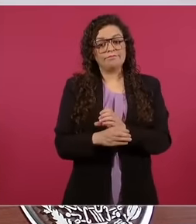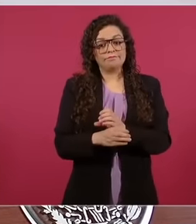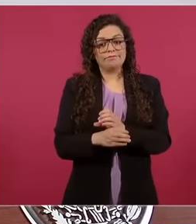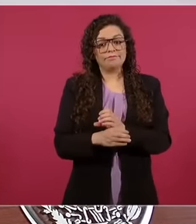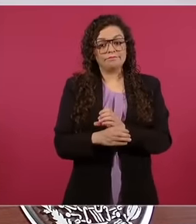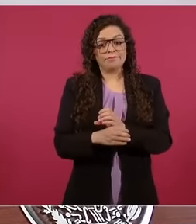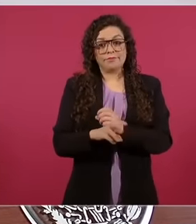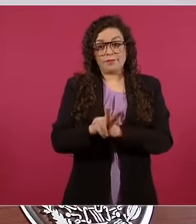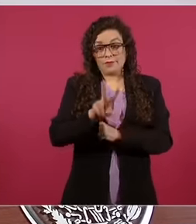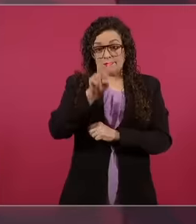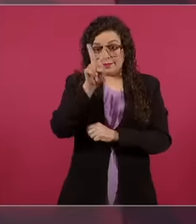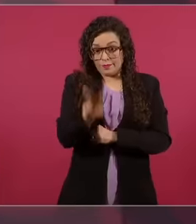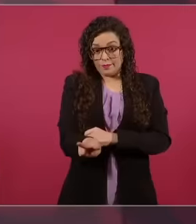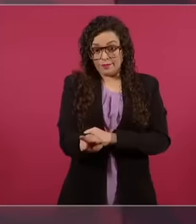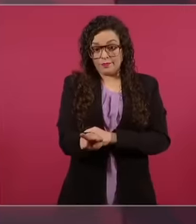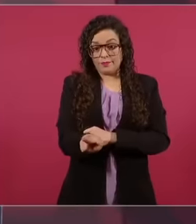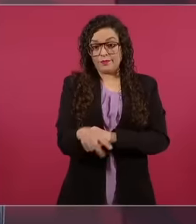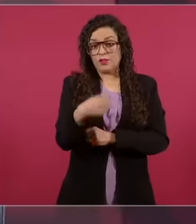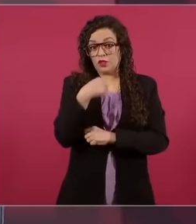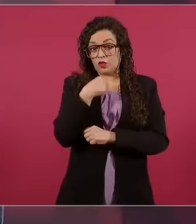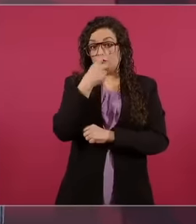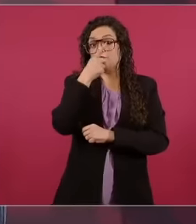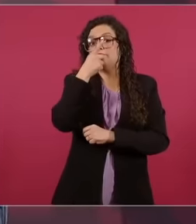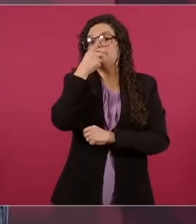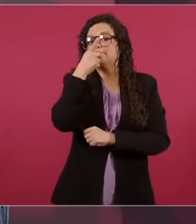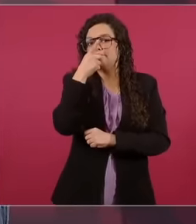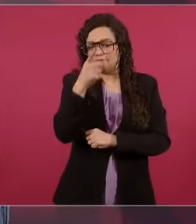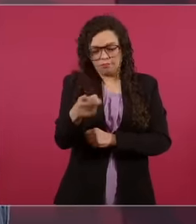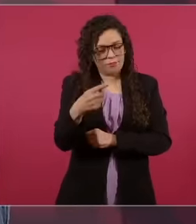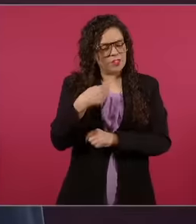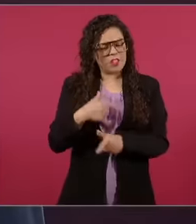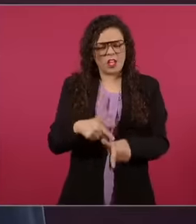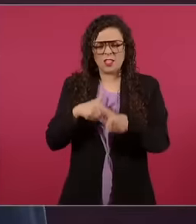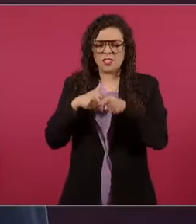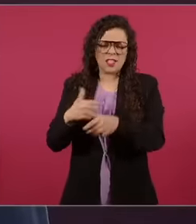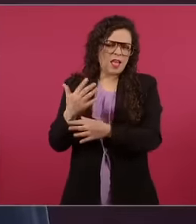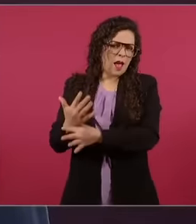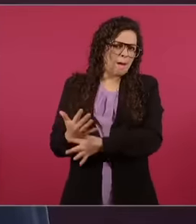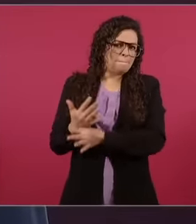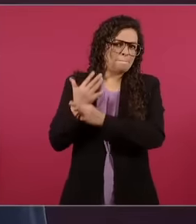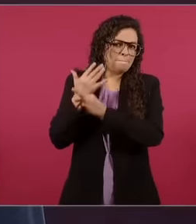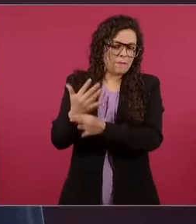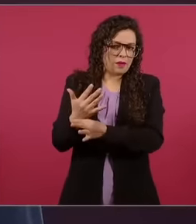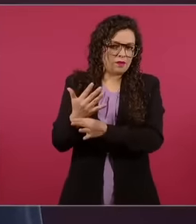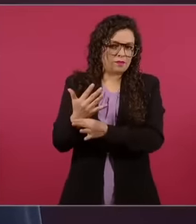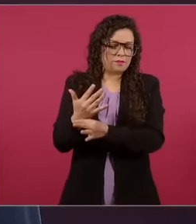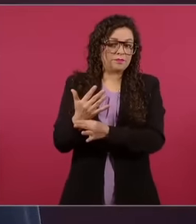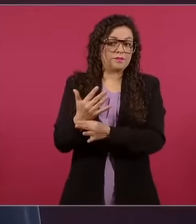que la relación hacia adelante con Estados Unidos va a ser muy buena,